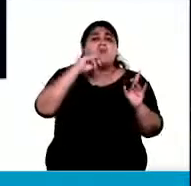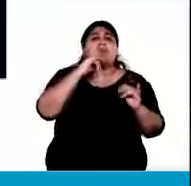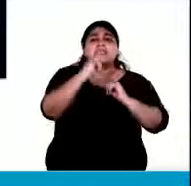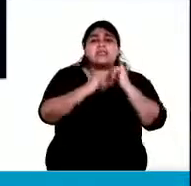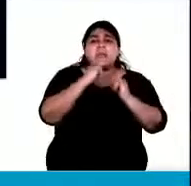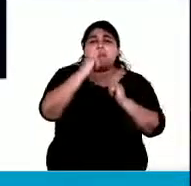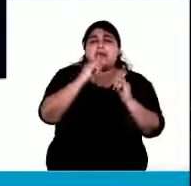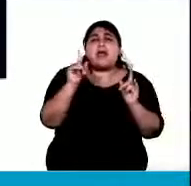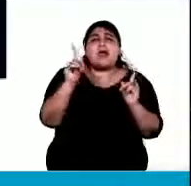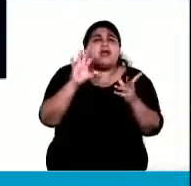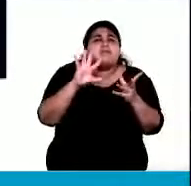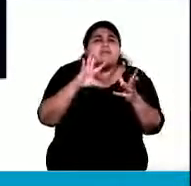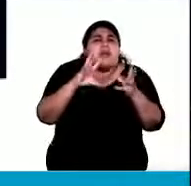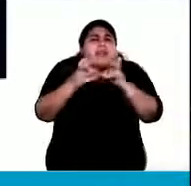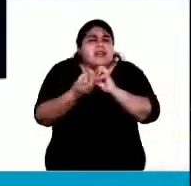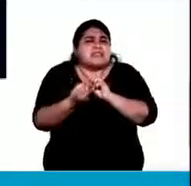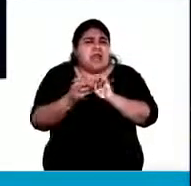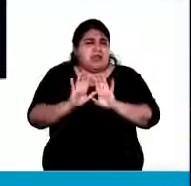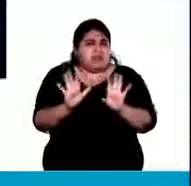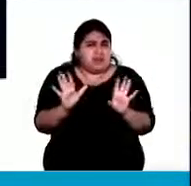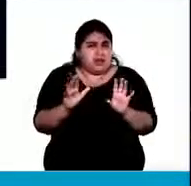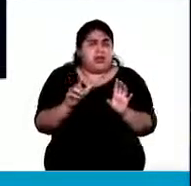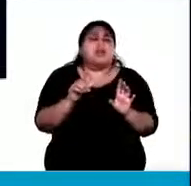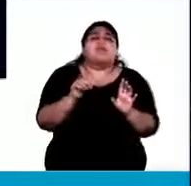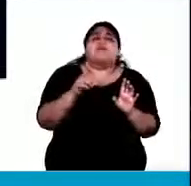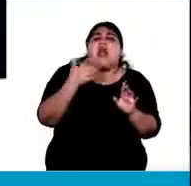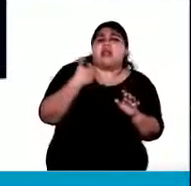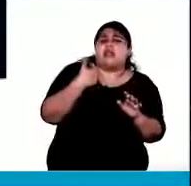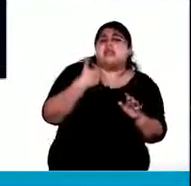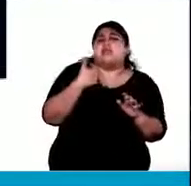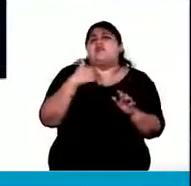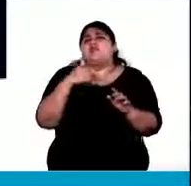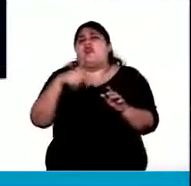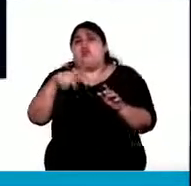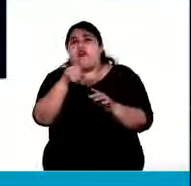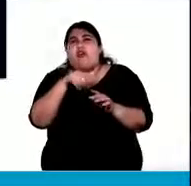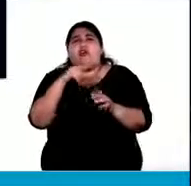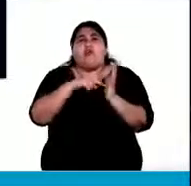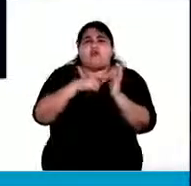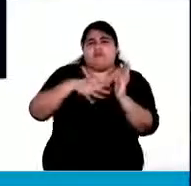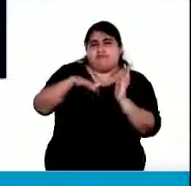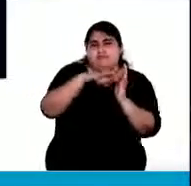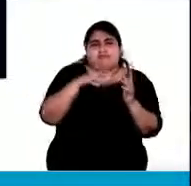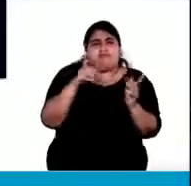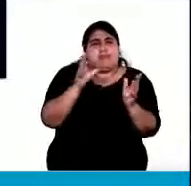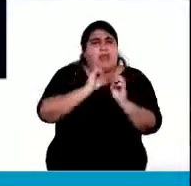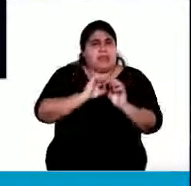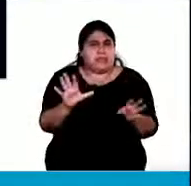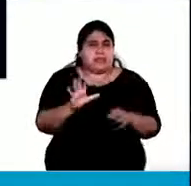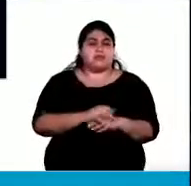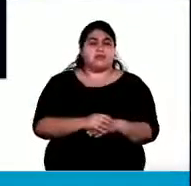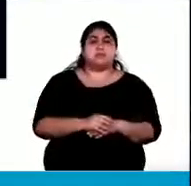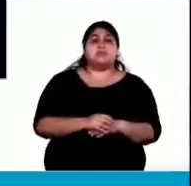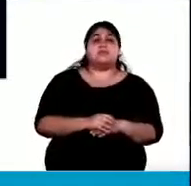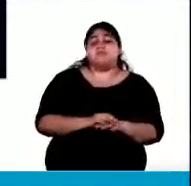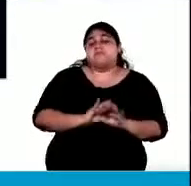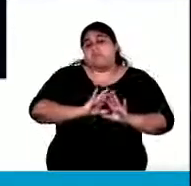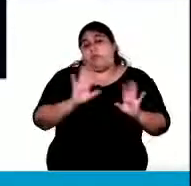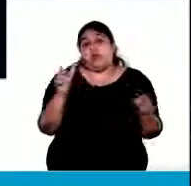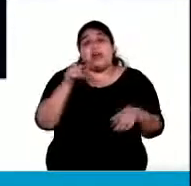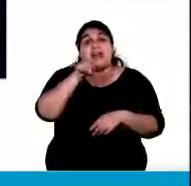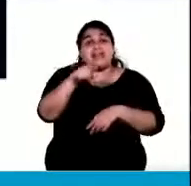por el desastre que han hecho a los argentinos, argentinas y a los bonaerenses y las bonaerenses. Pero bueno, en fin, y en